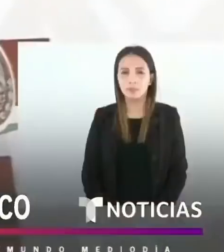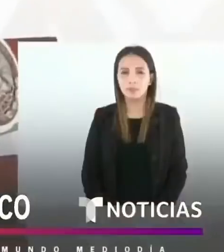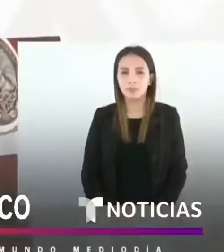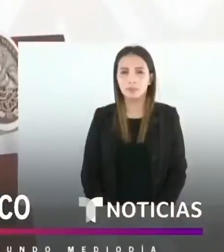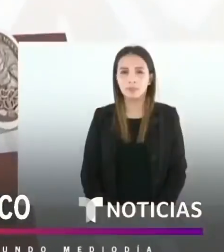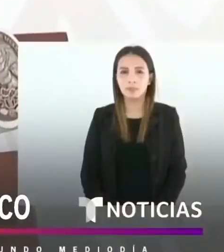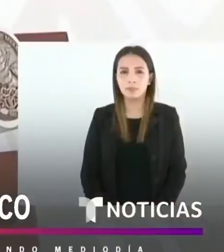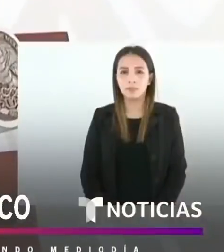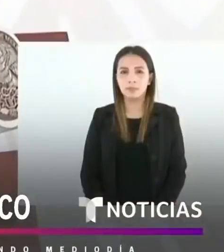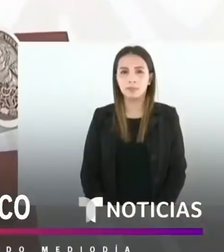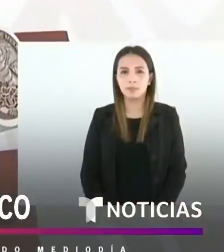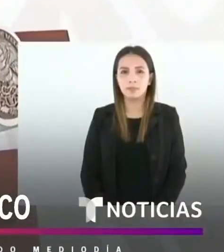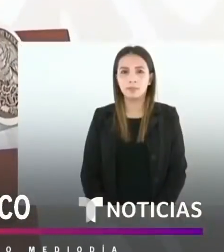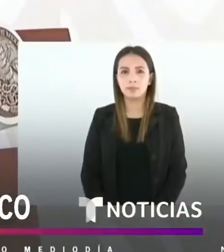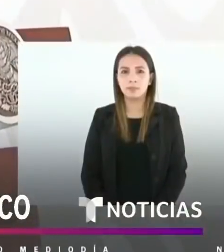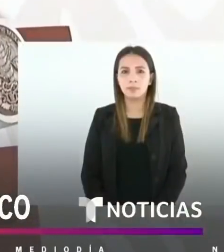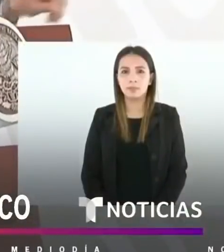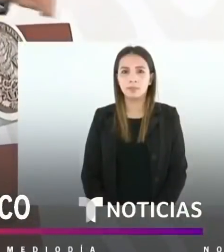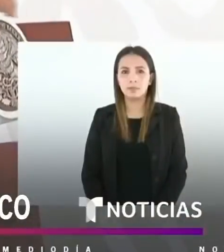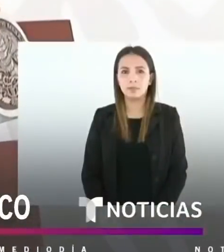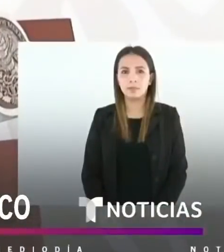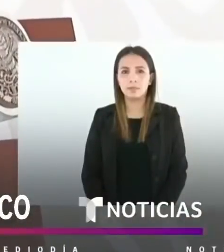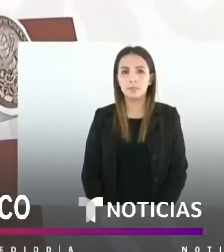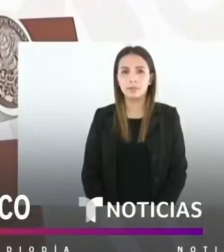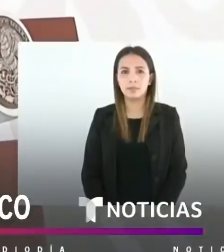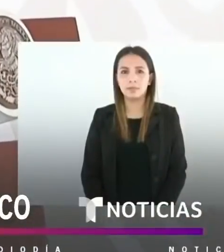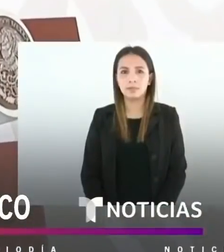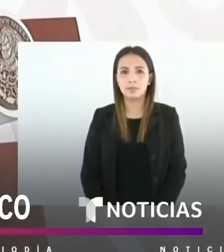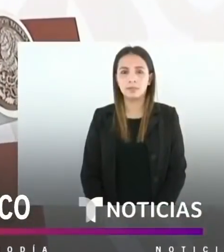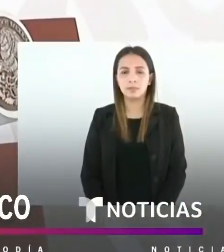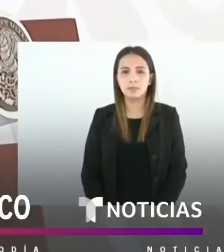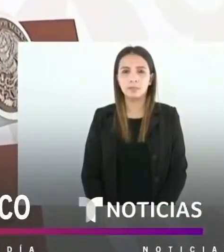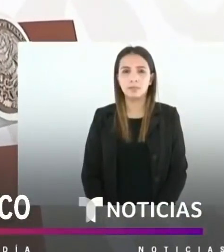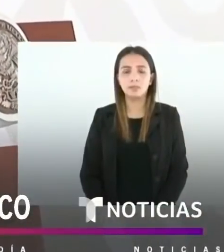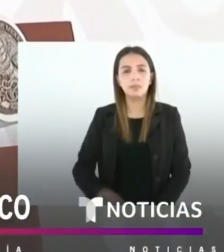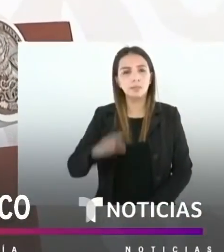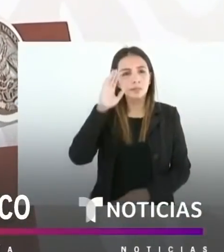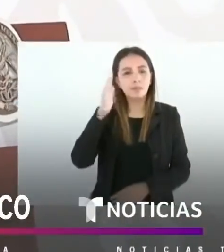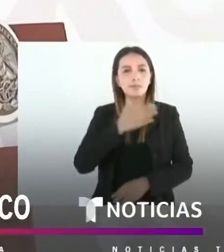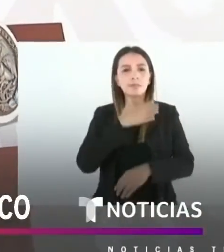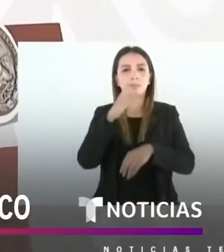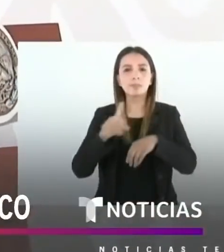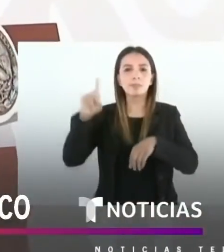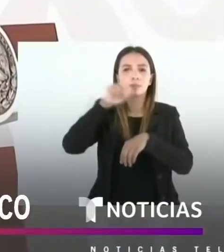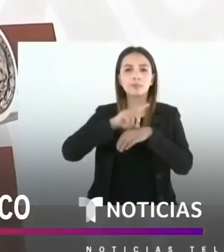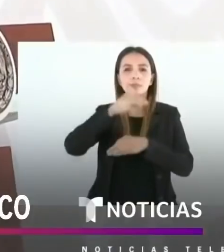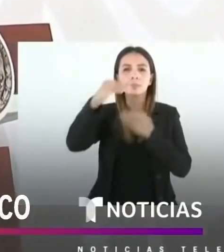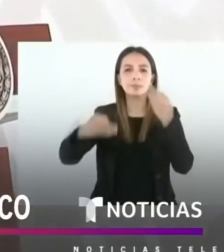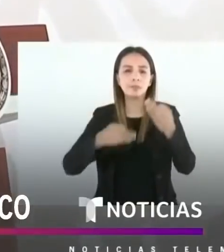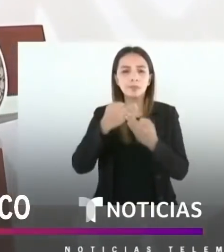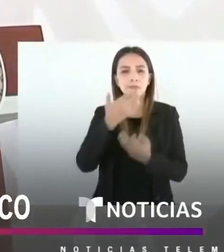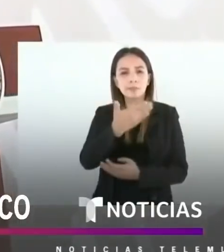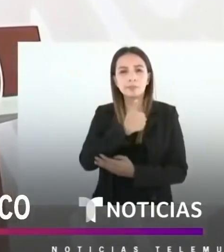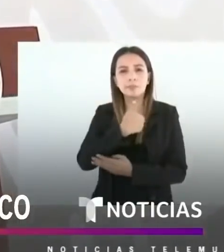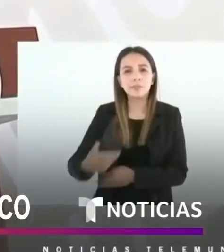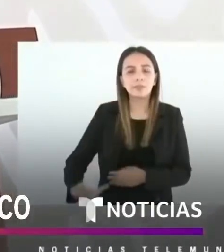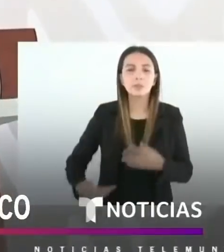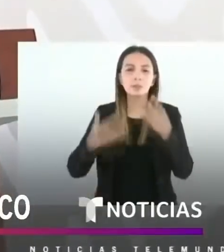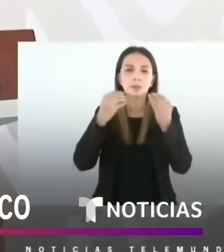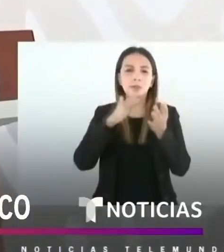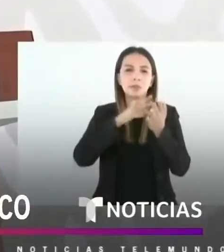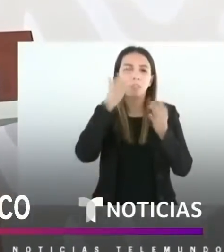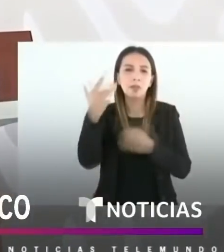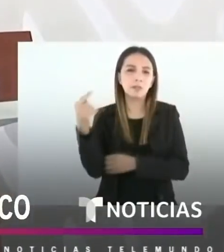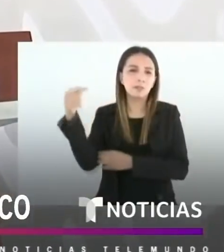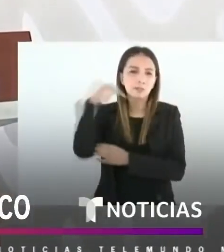Bonilla, quien fue gobernador hasta este año, además de ser un político cercano al presidente López Obrador. Hoy en la mañanera el presidente fue cuestionado